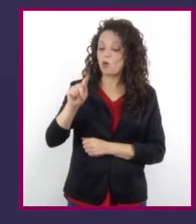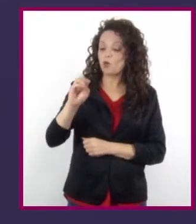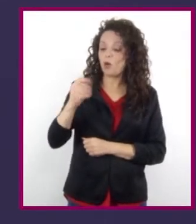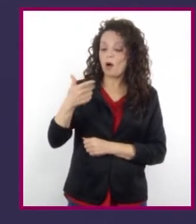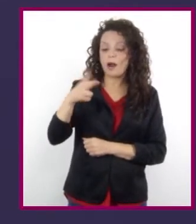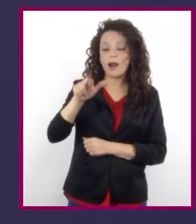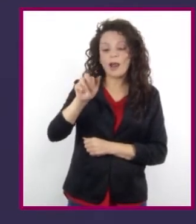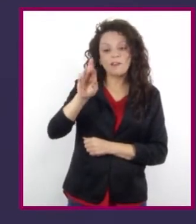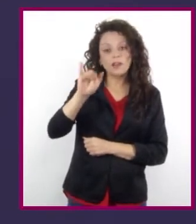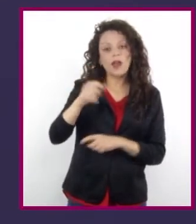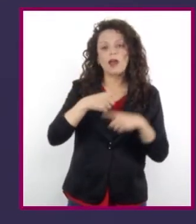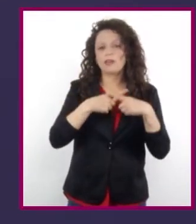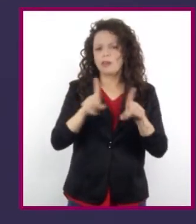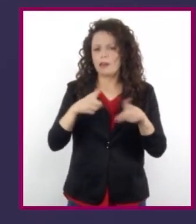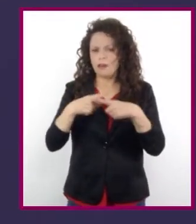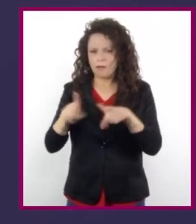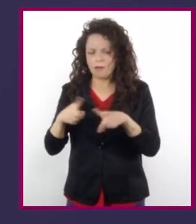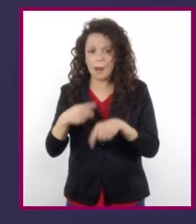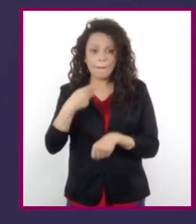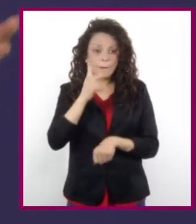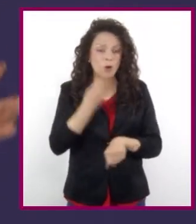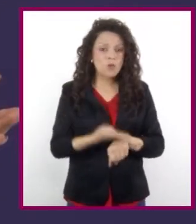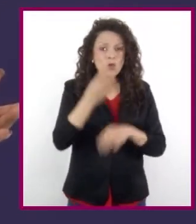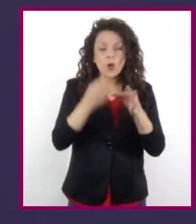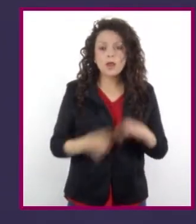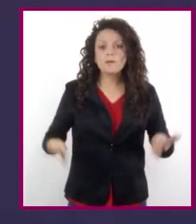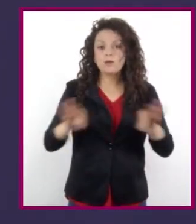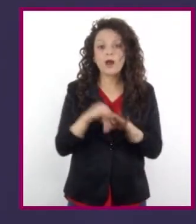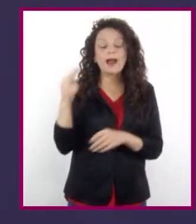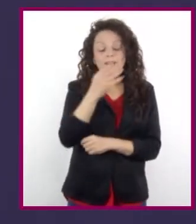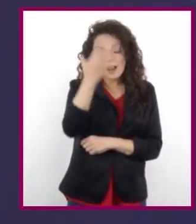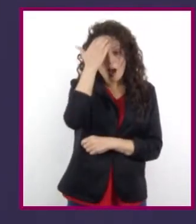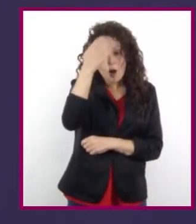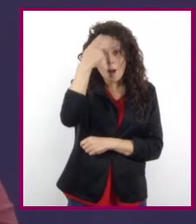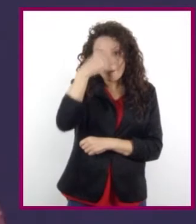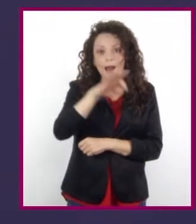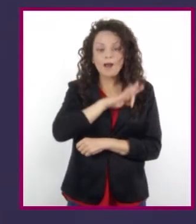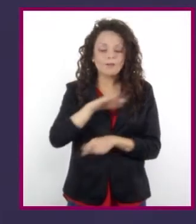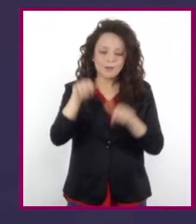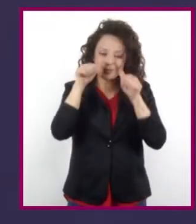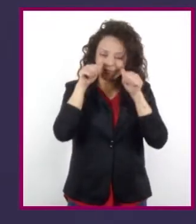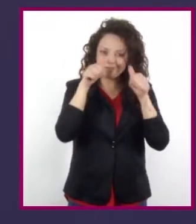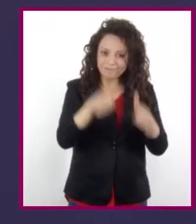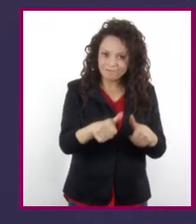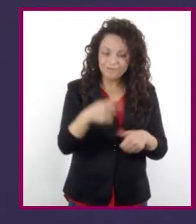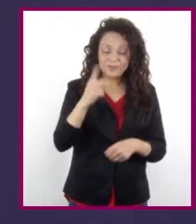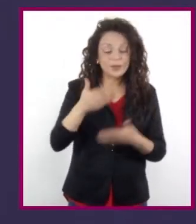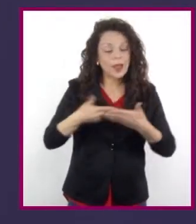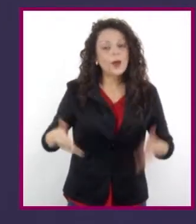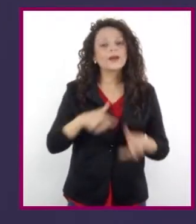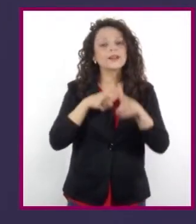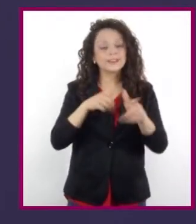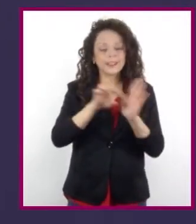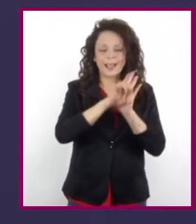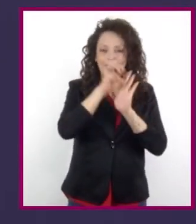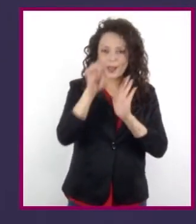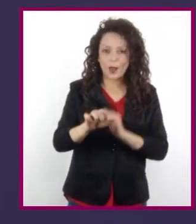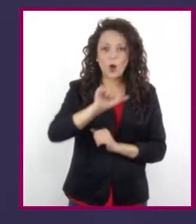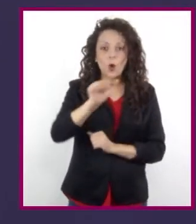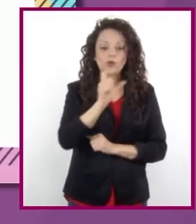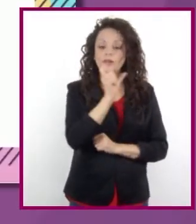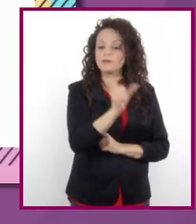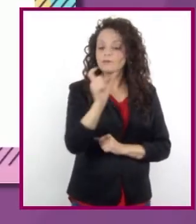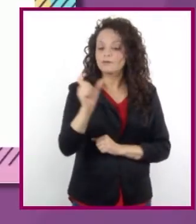Lo importante es conocerlos para poder atenderlos. Por ahora, prosigamos con los ejemplos de los demás